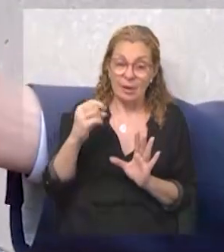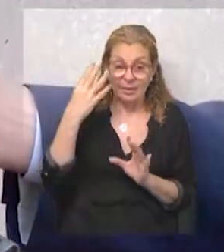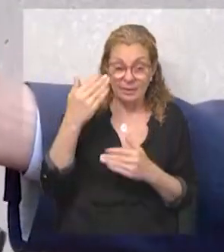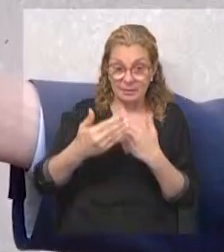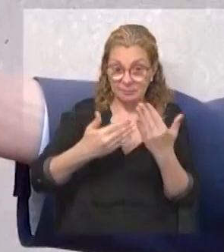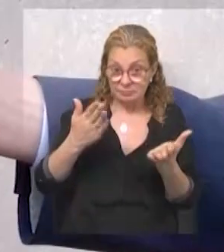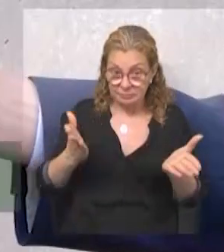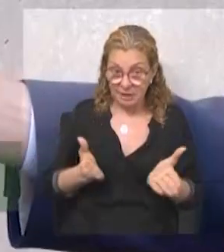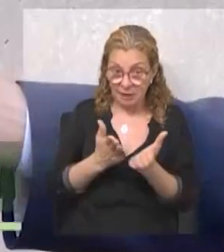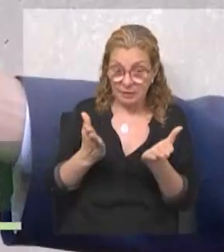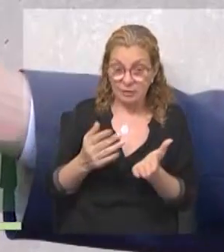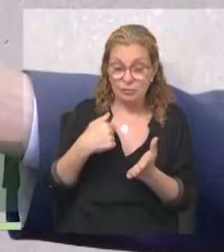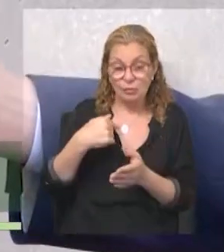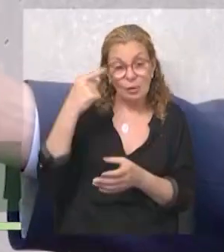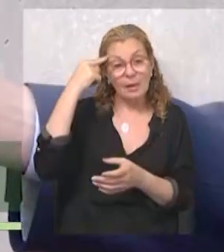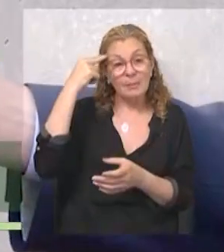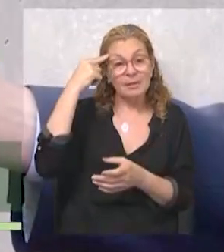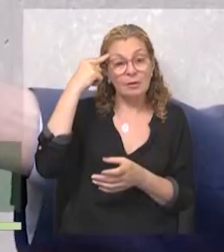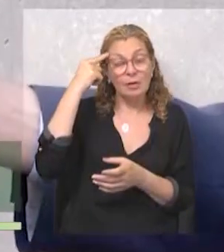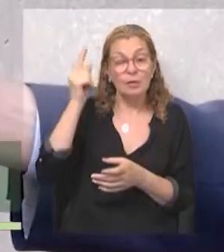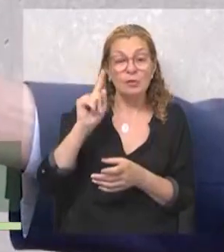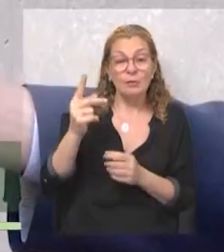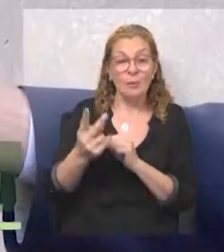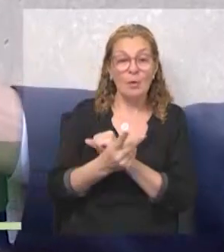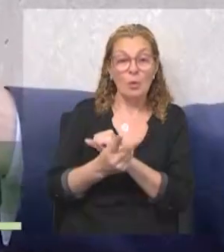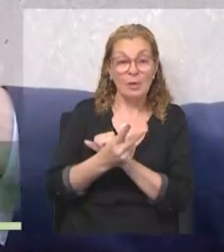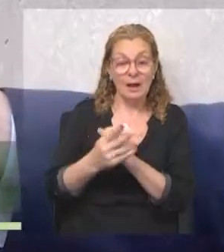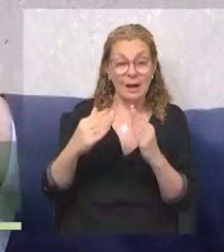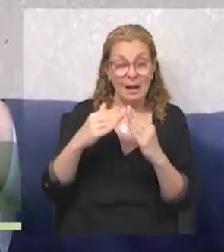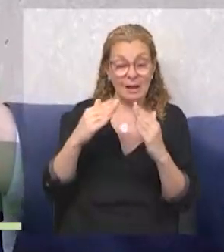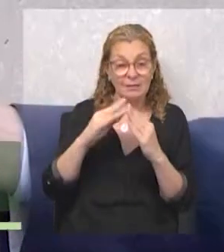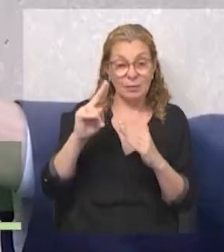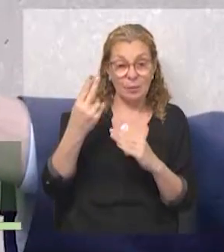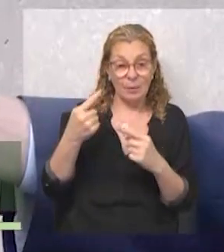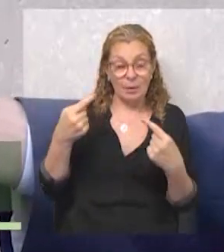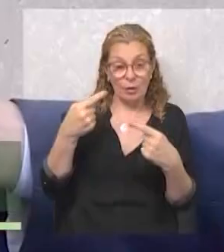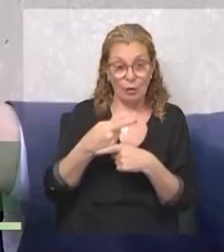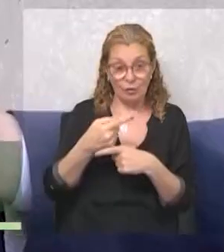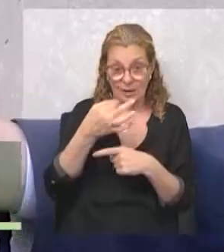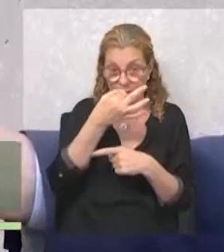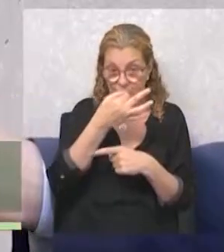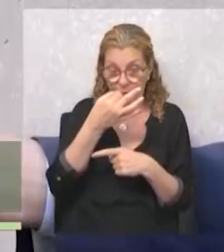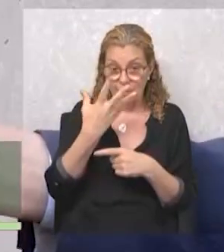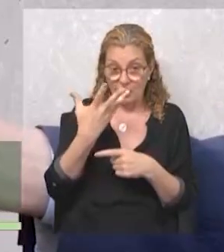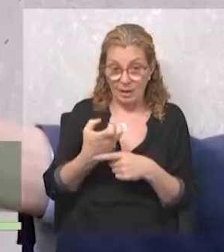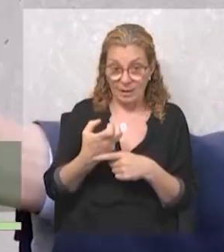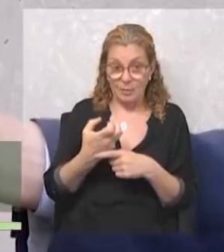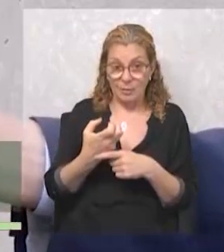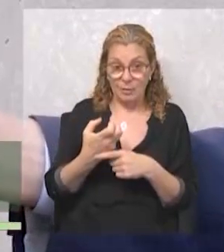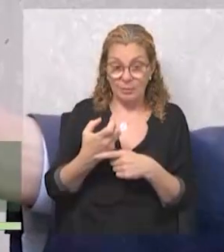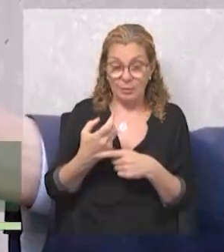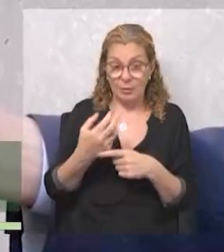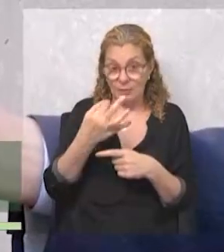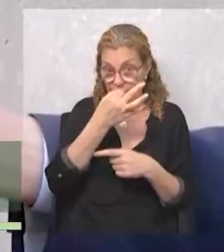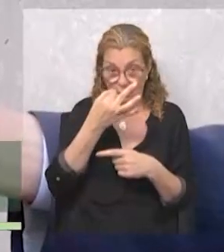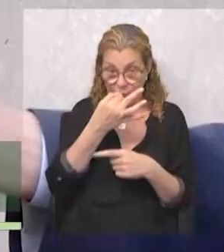iniciativa yo lo que creo Es que no proteger los hogares del Uruguay para combatir la boca de past base si lo que queremos es combatir la boca de past